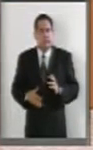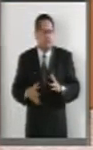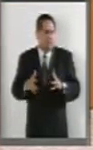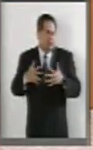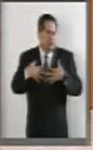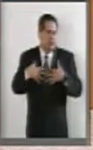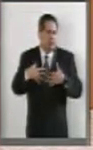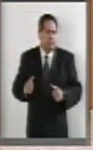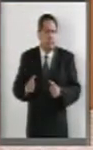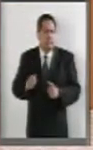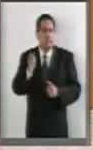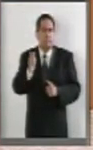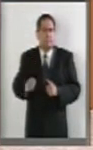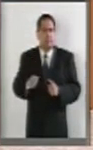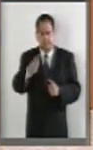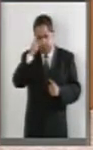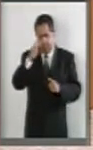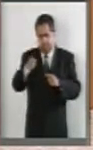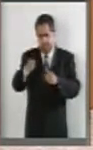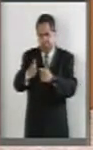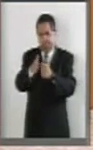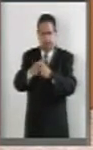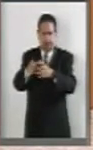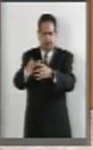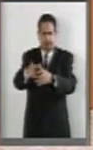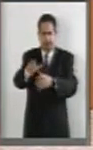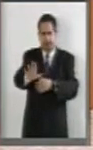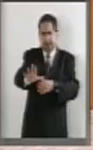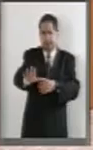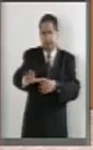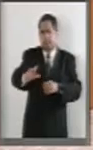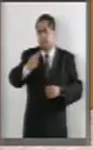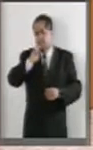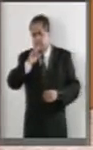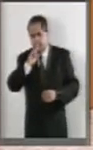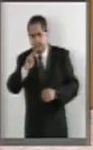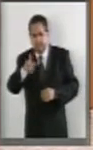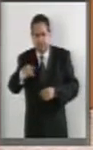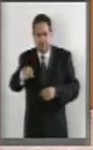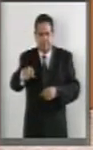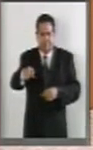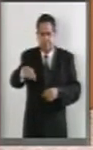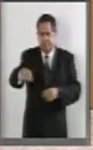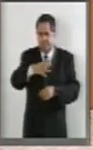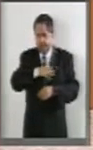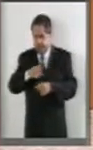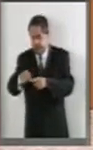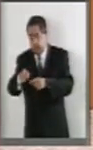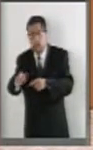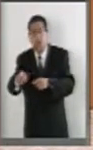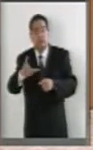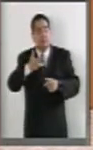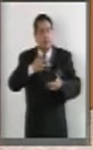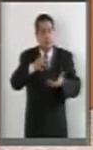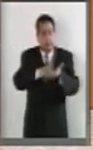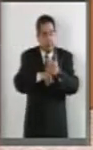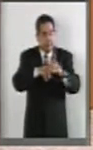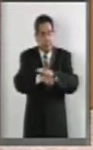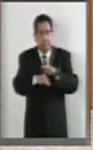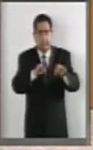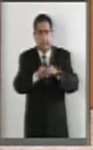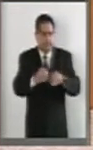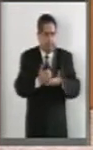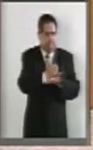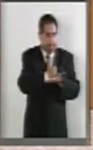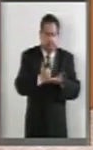Entiendo que es para un sector de madres de familia que tienen condiciones de un